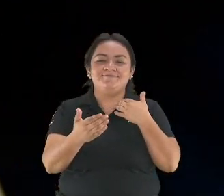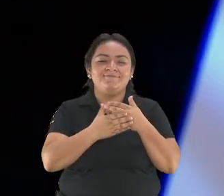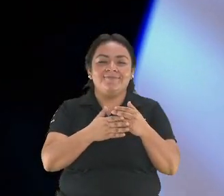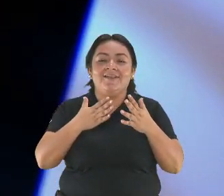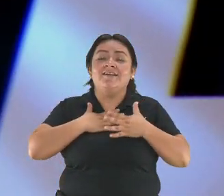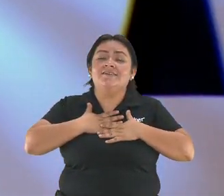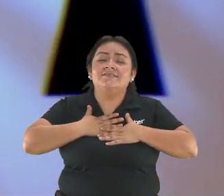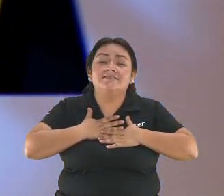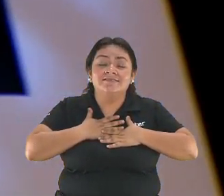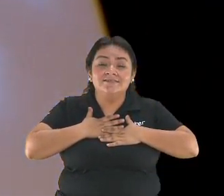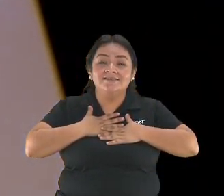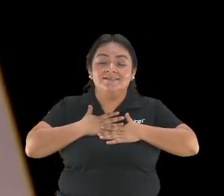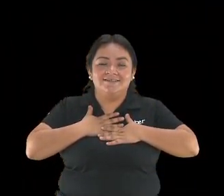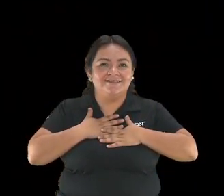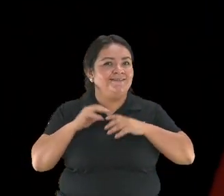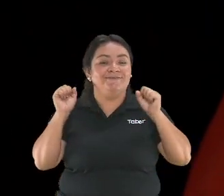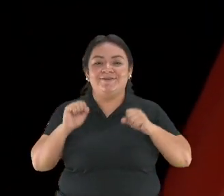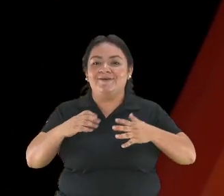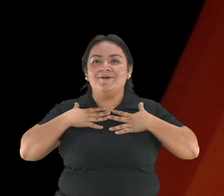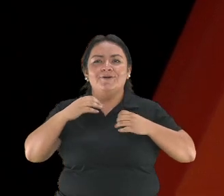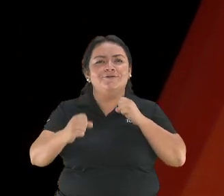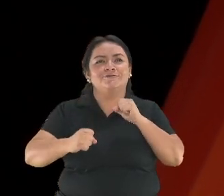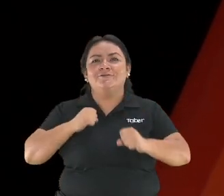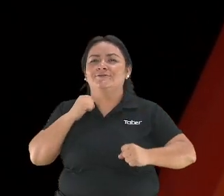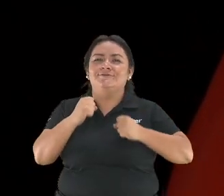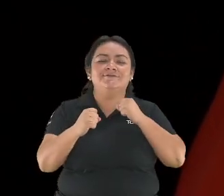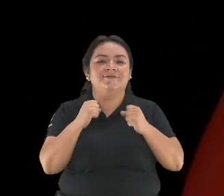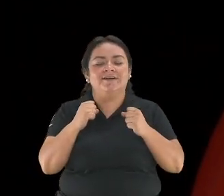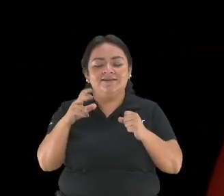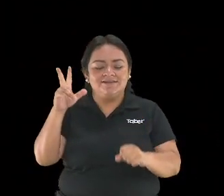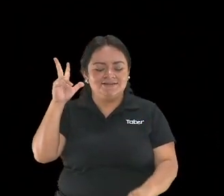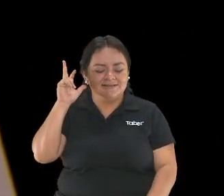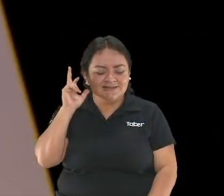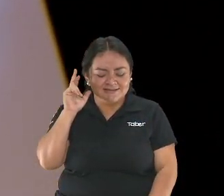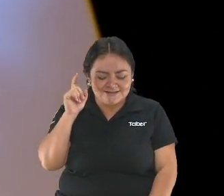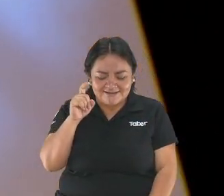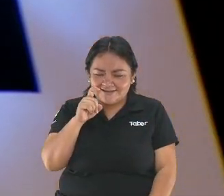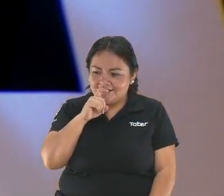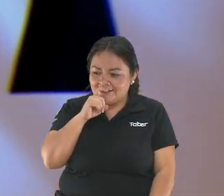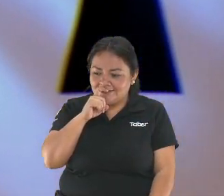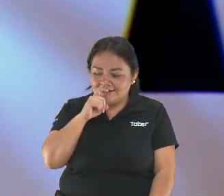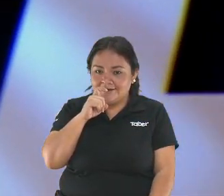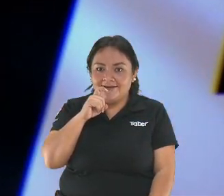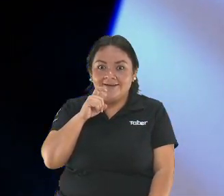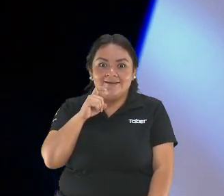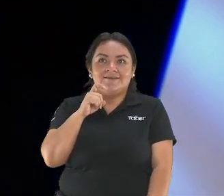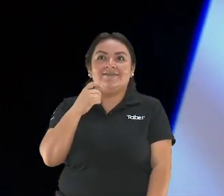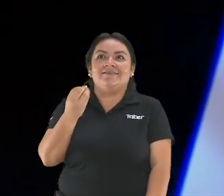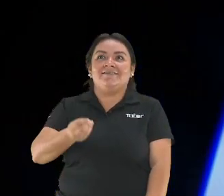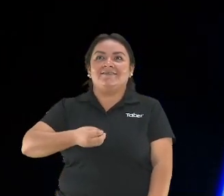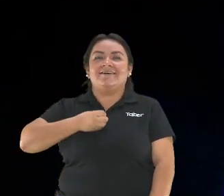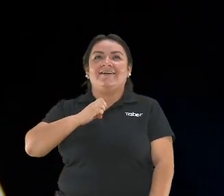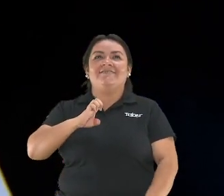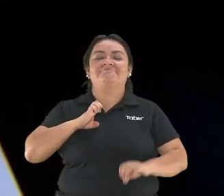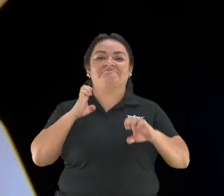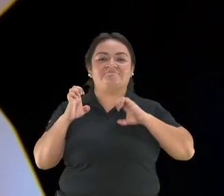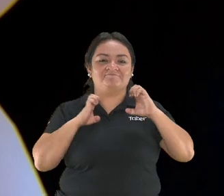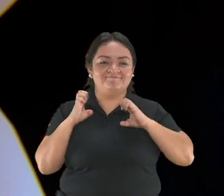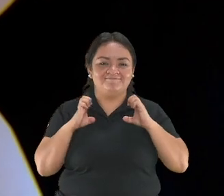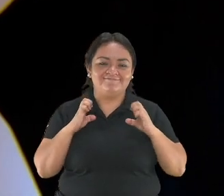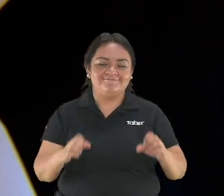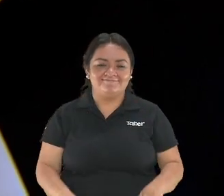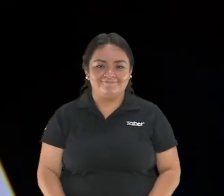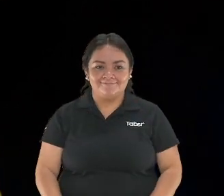estaba muriendo que no podía respirar por su alma escuchar la voz de su papá lo motivó